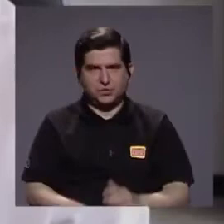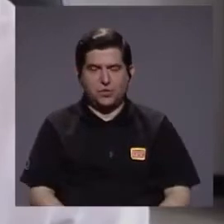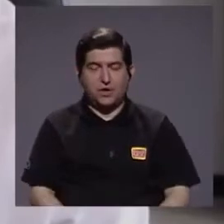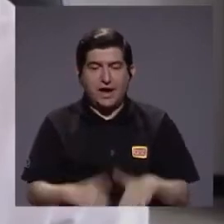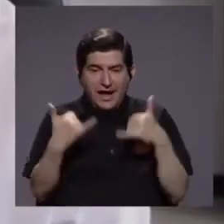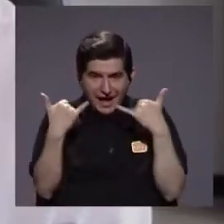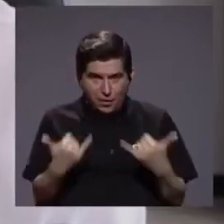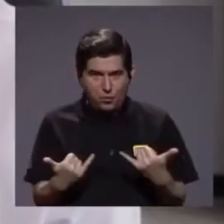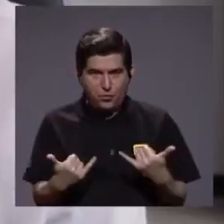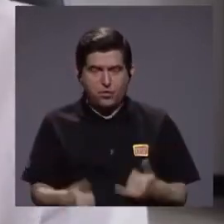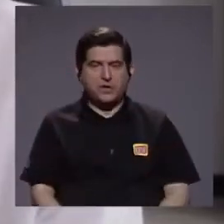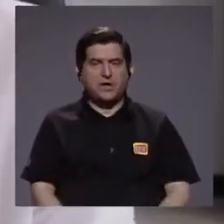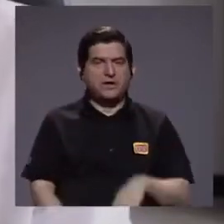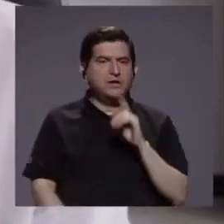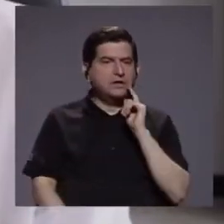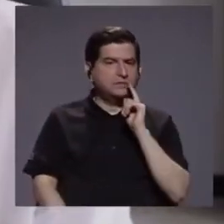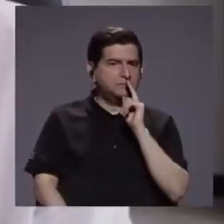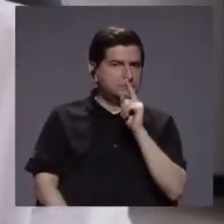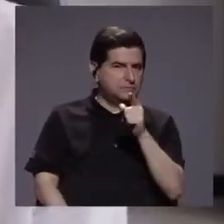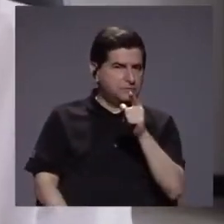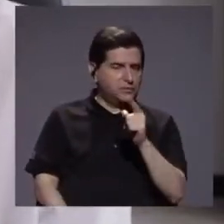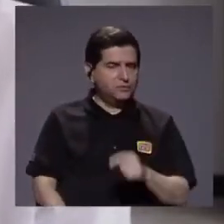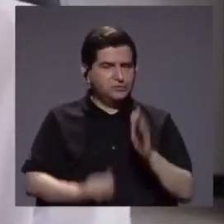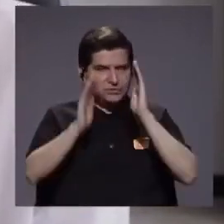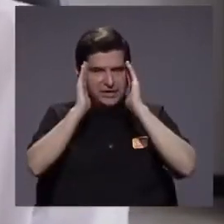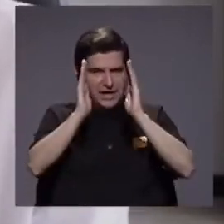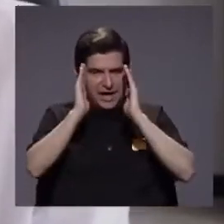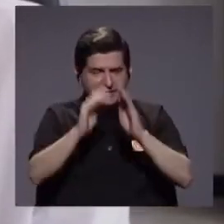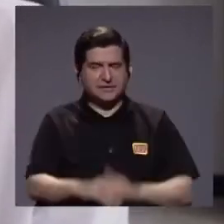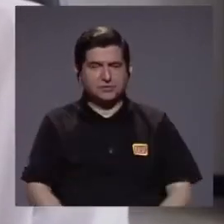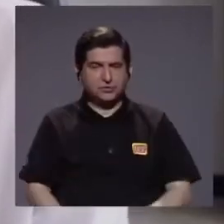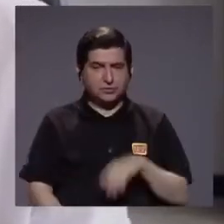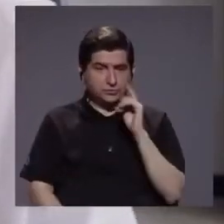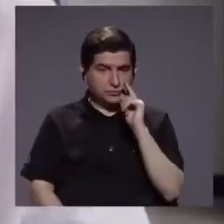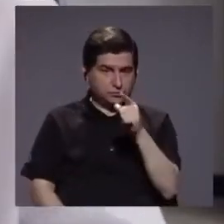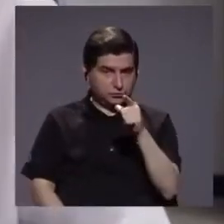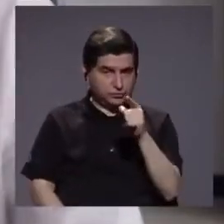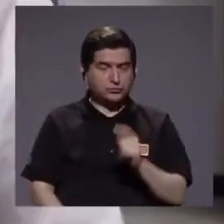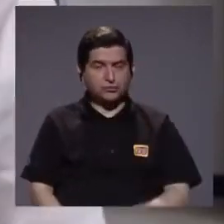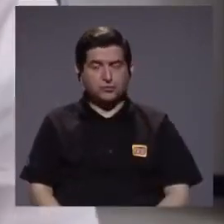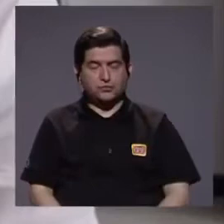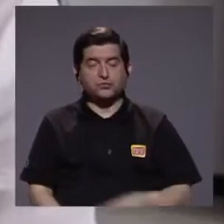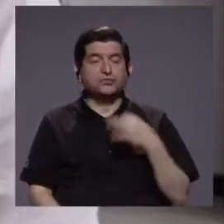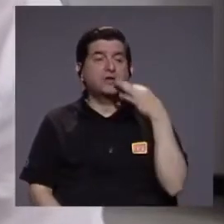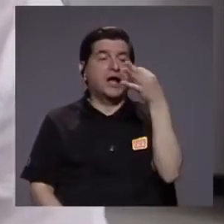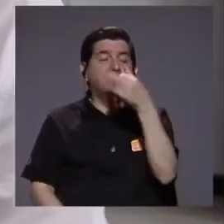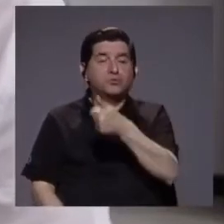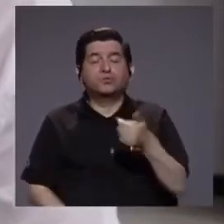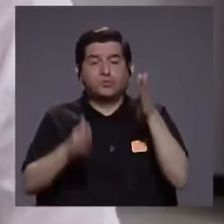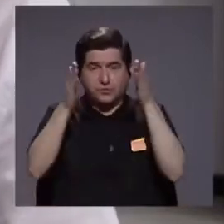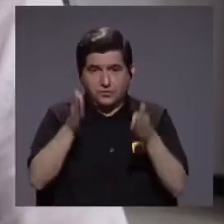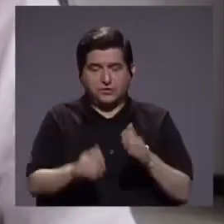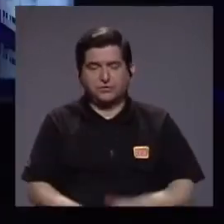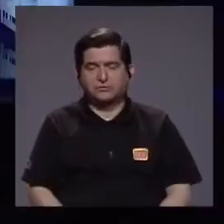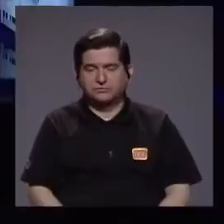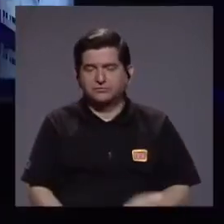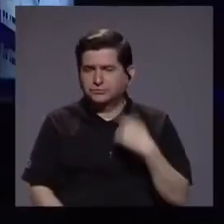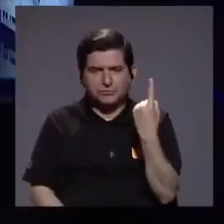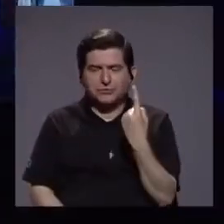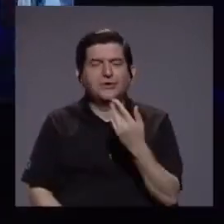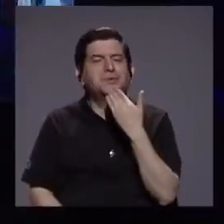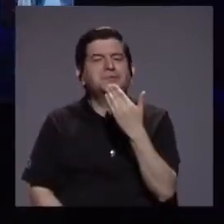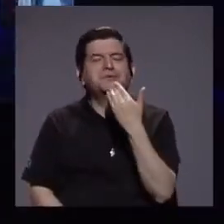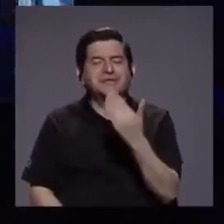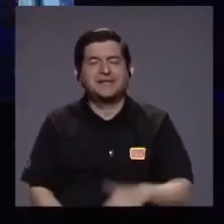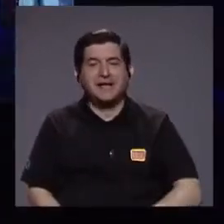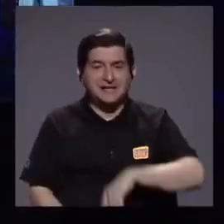este momento y cómo usted las atendería en su eventualmente, solamente. Muchas gracias.